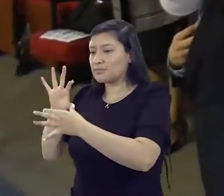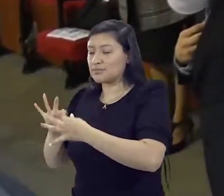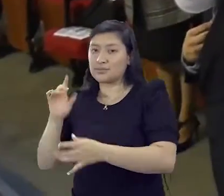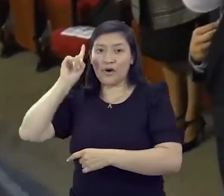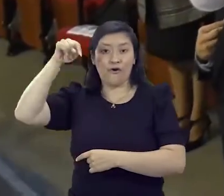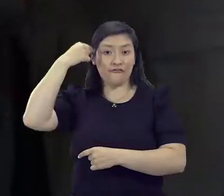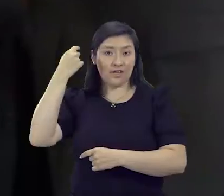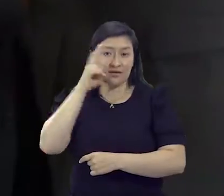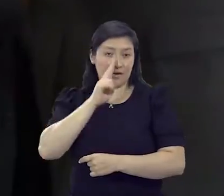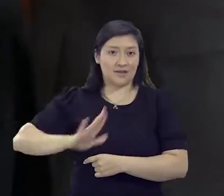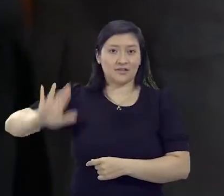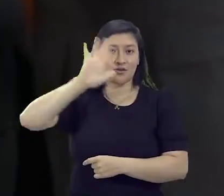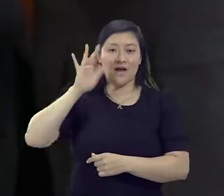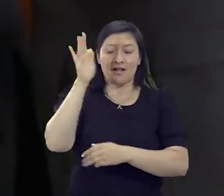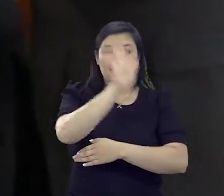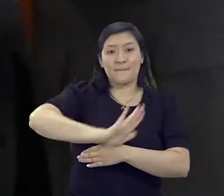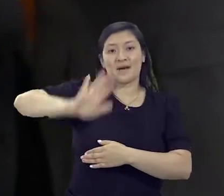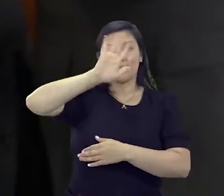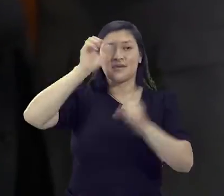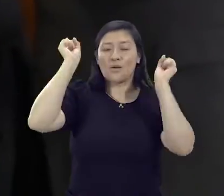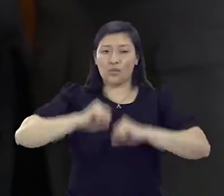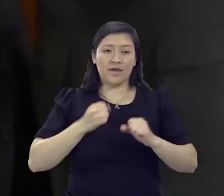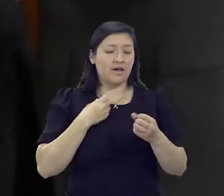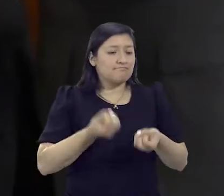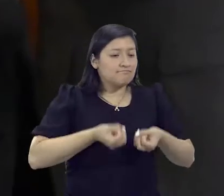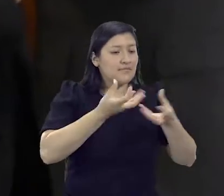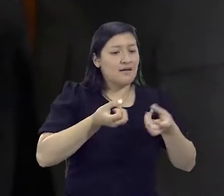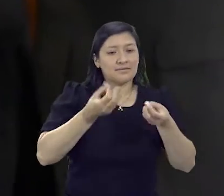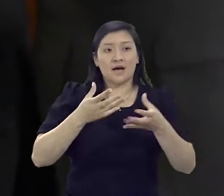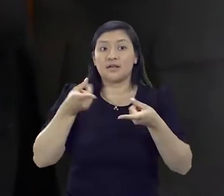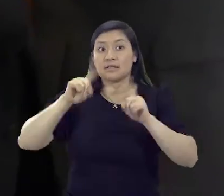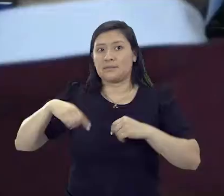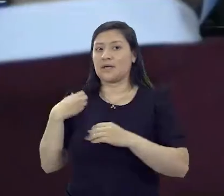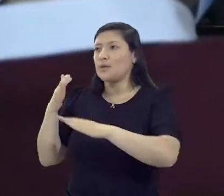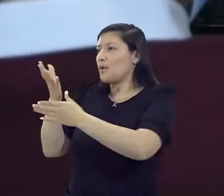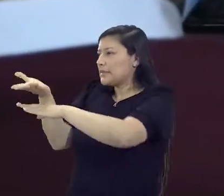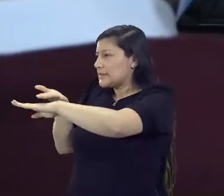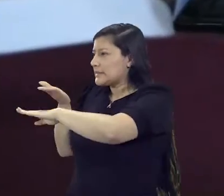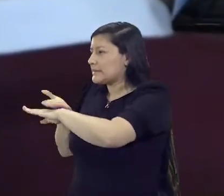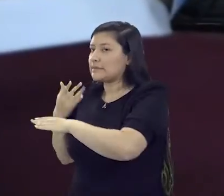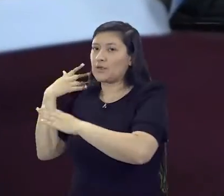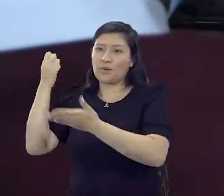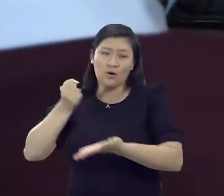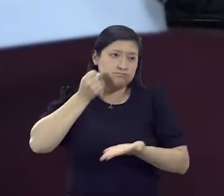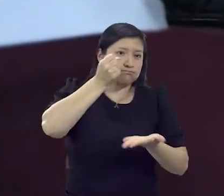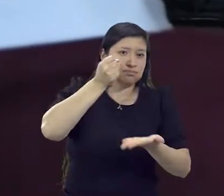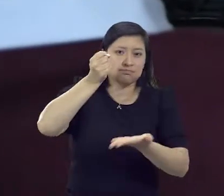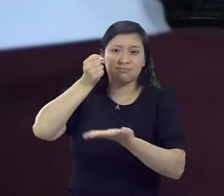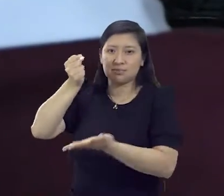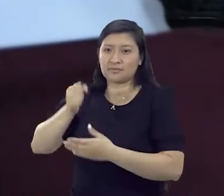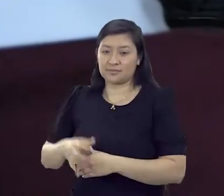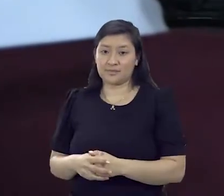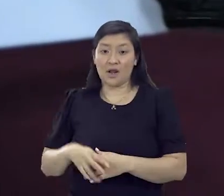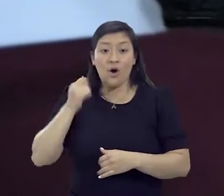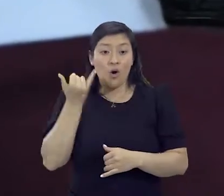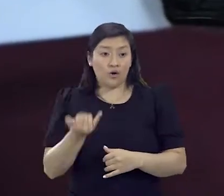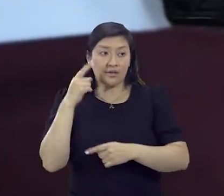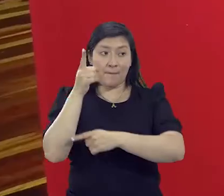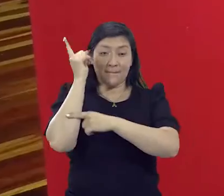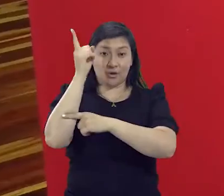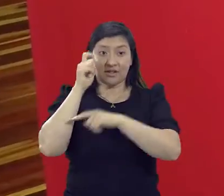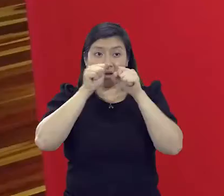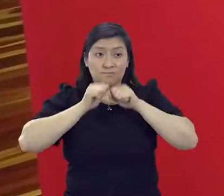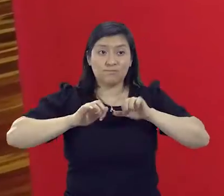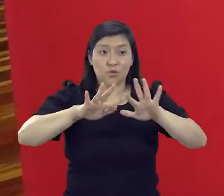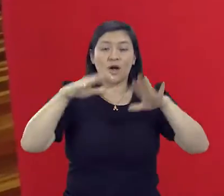con el gobierno nacional departamental para conseguir recursos para hacer efectiva esta política hoy con esta política